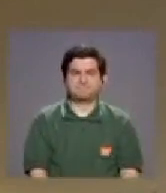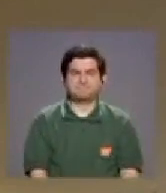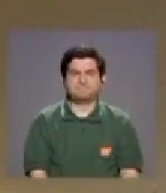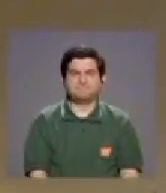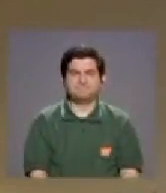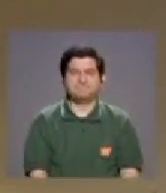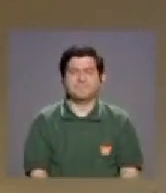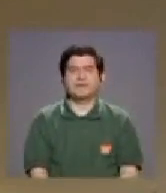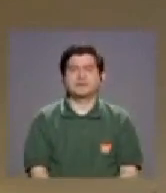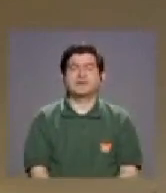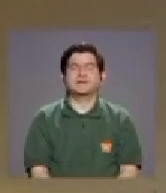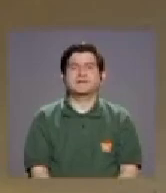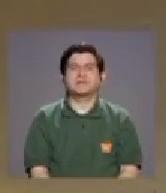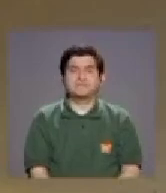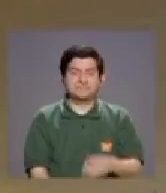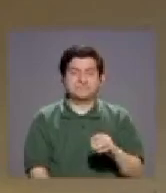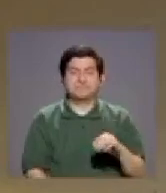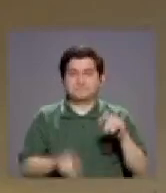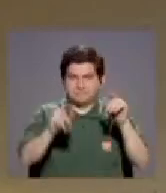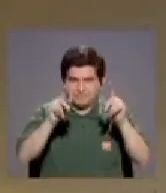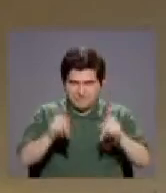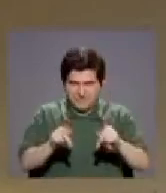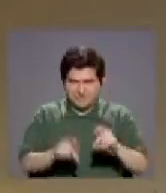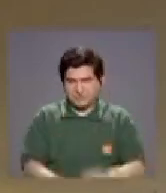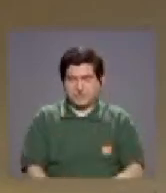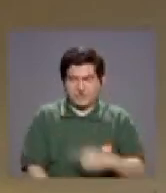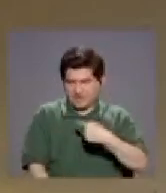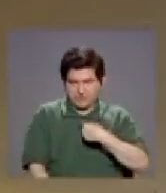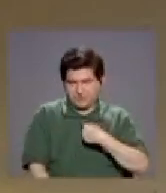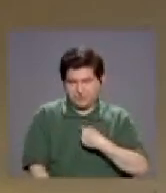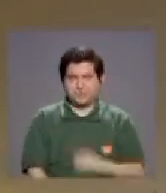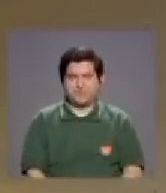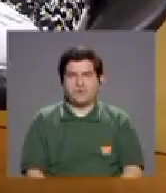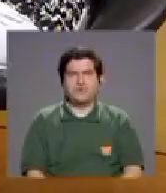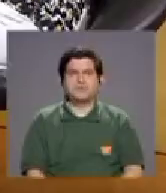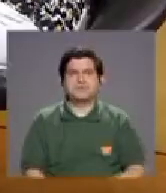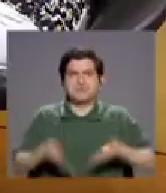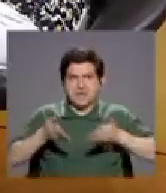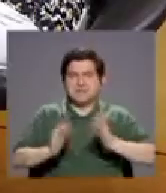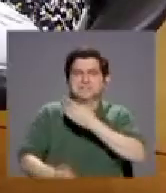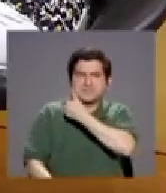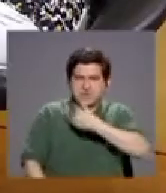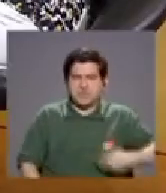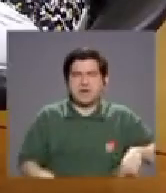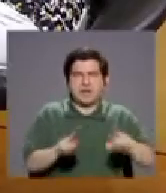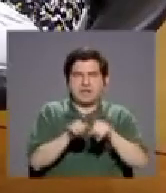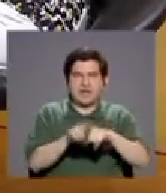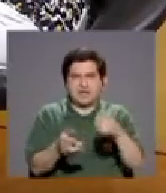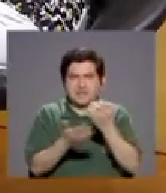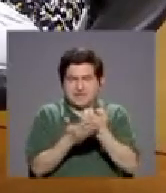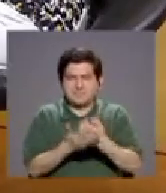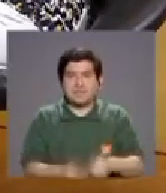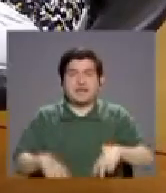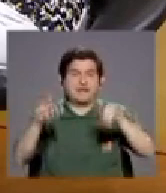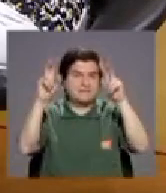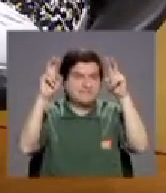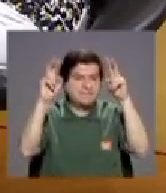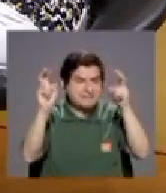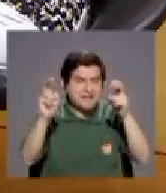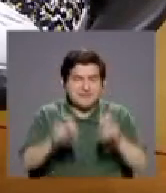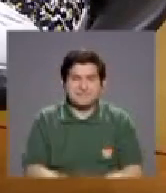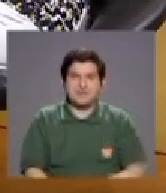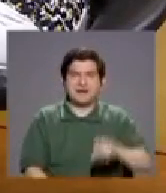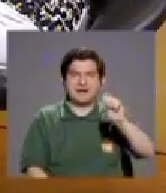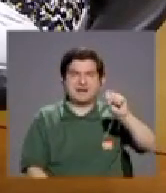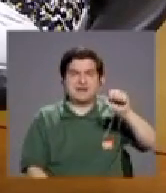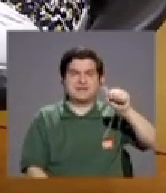entre herediano y economista, uno de los temas de sarampión, que no